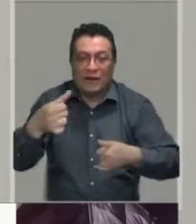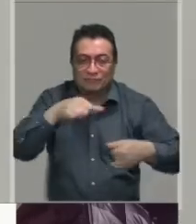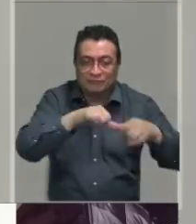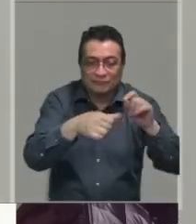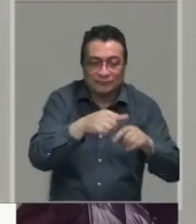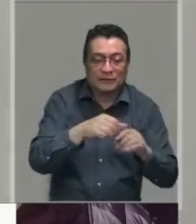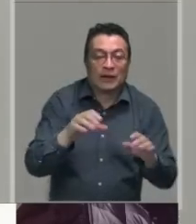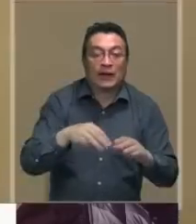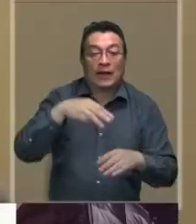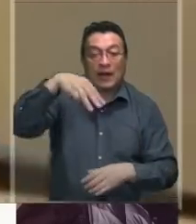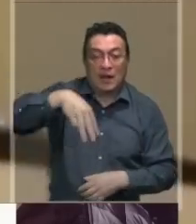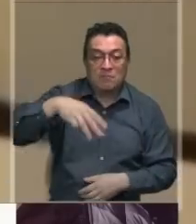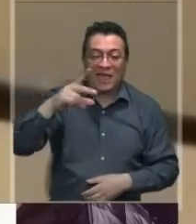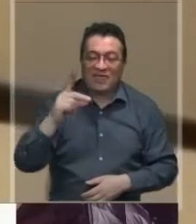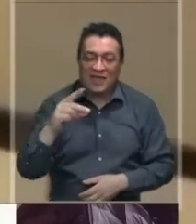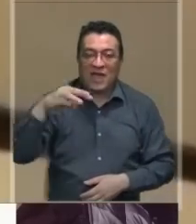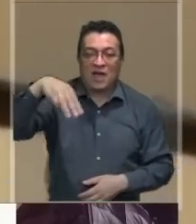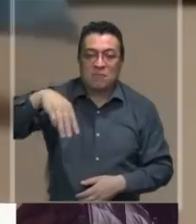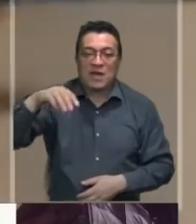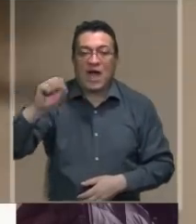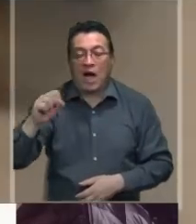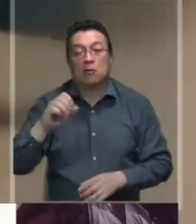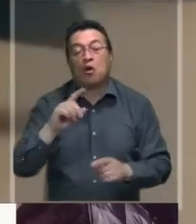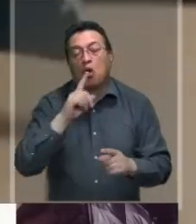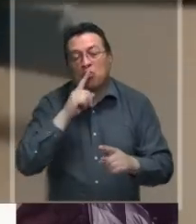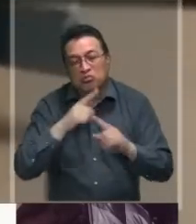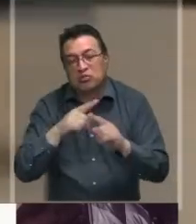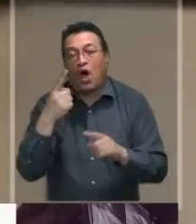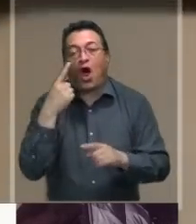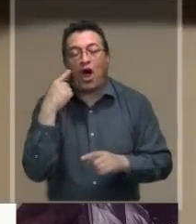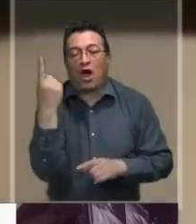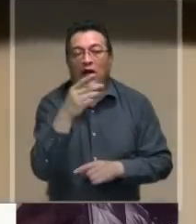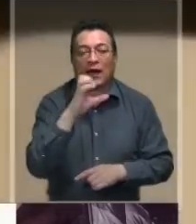especialmente MDMA o éxtasis.